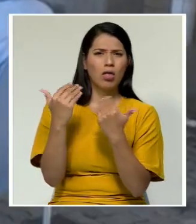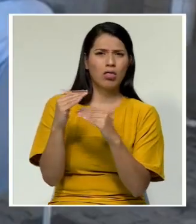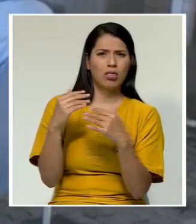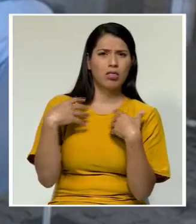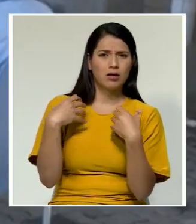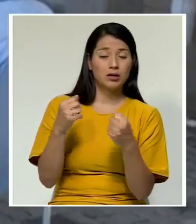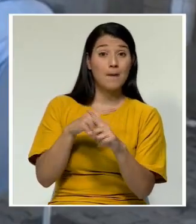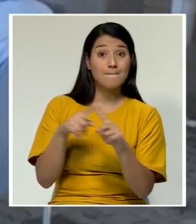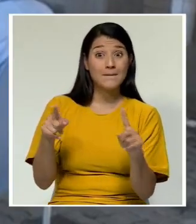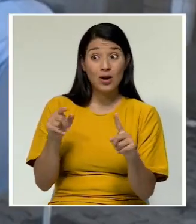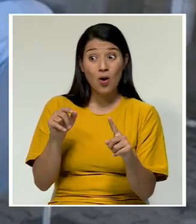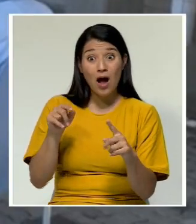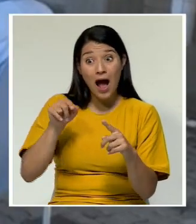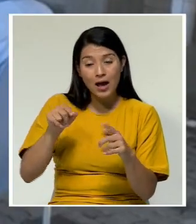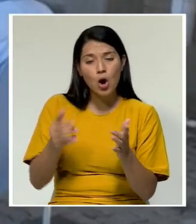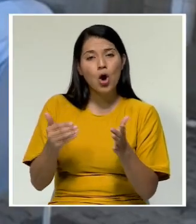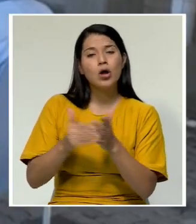información para afiliarse en